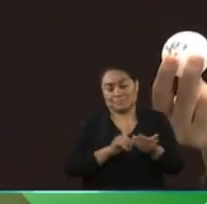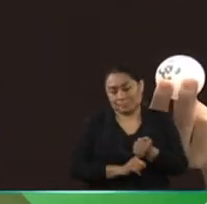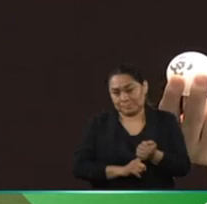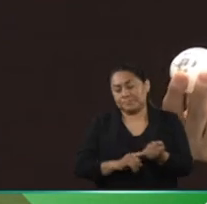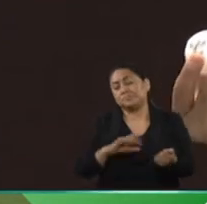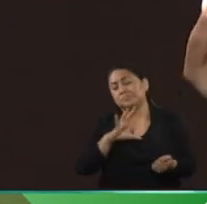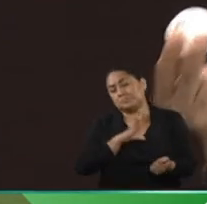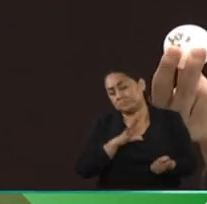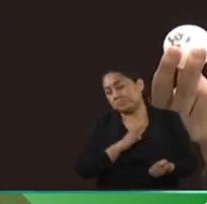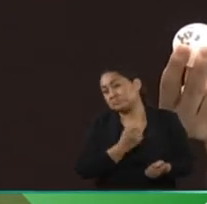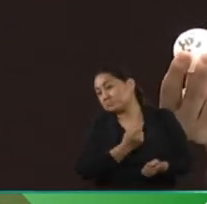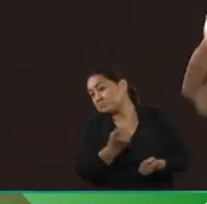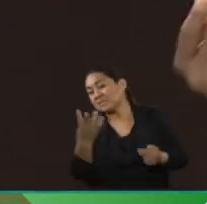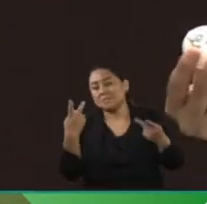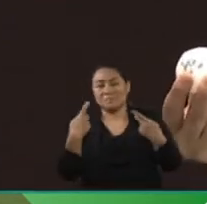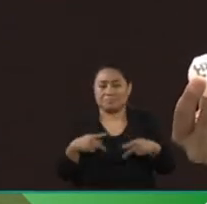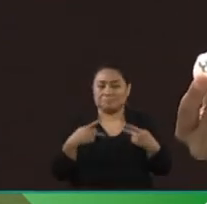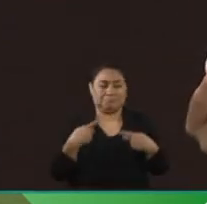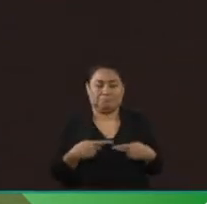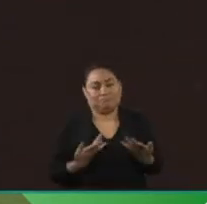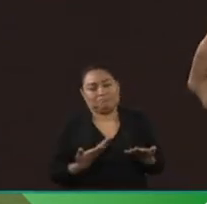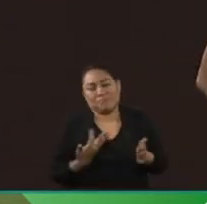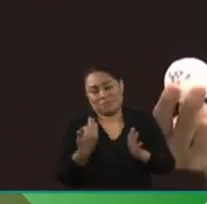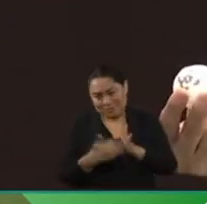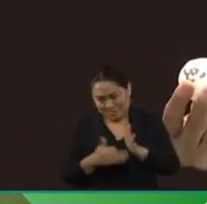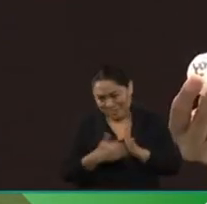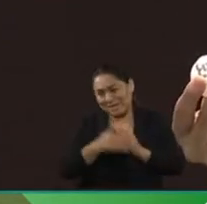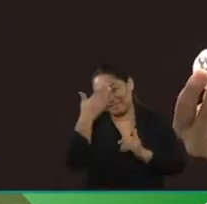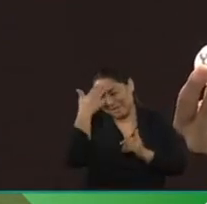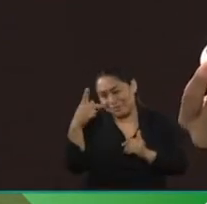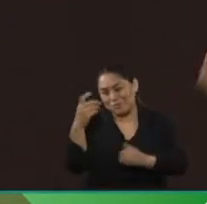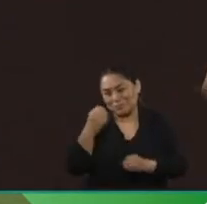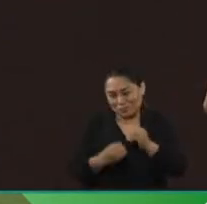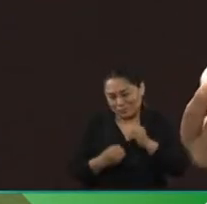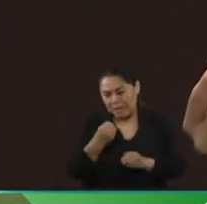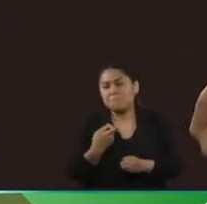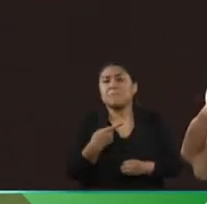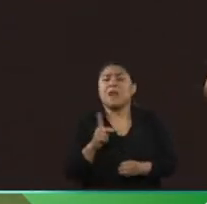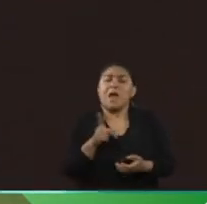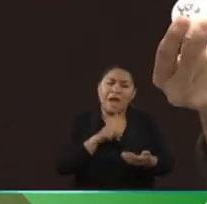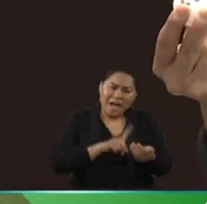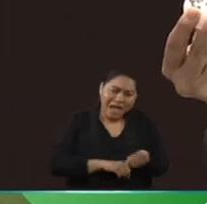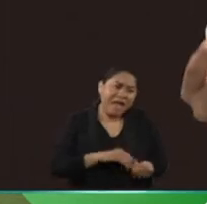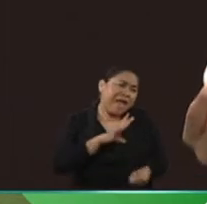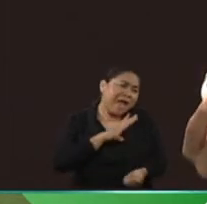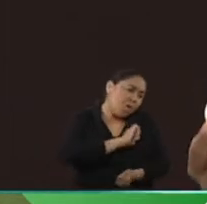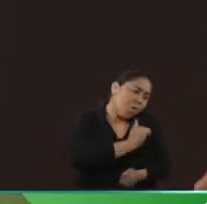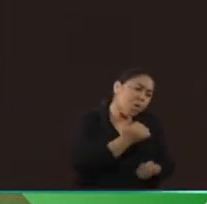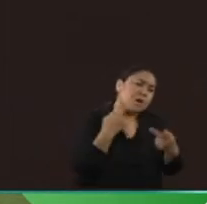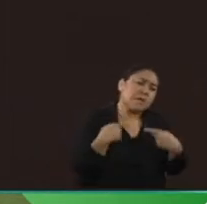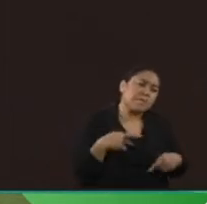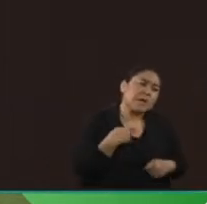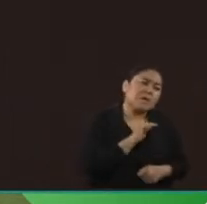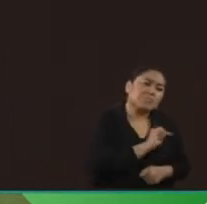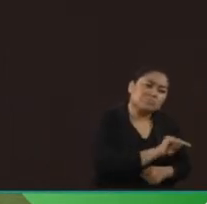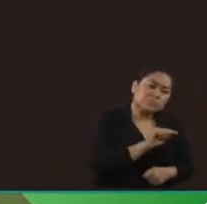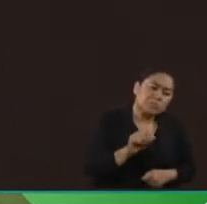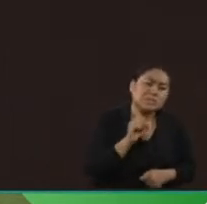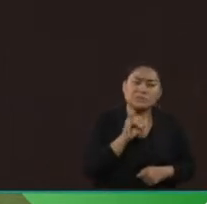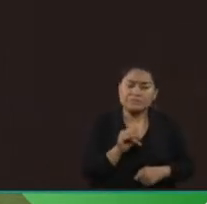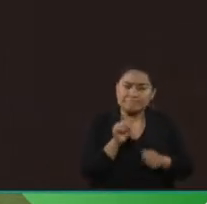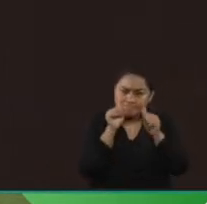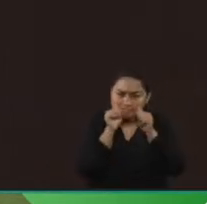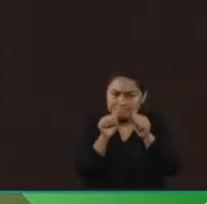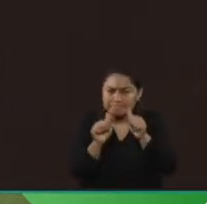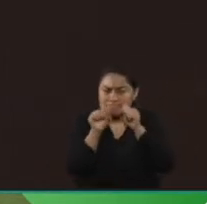hay gente que no estuvo a la altura de la exigencia de su profesión también los hay quienes sí construyeron un México